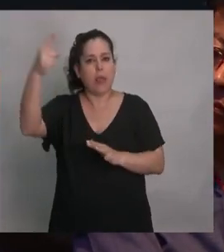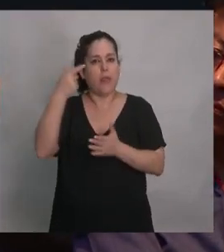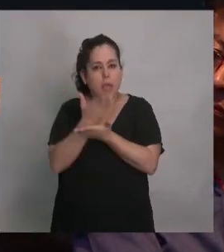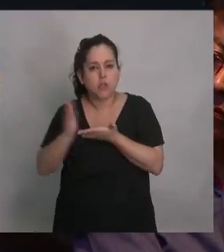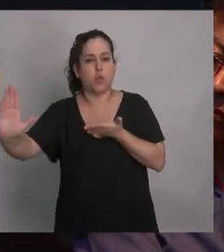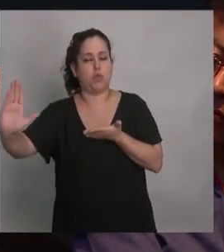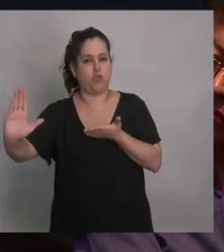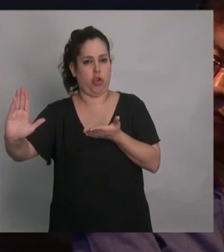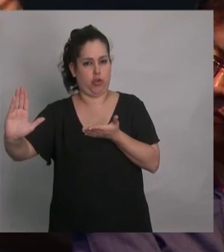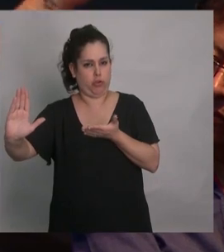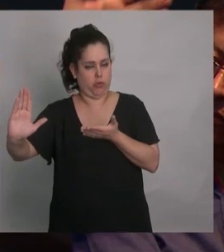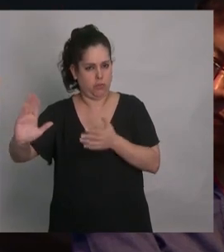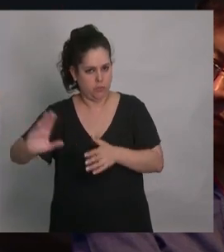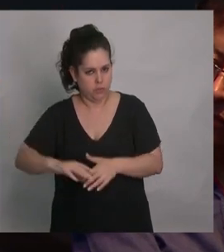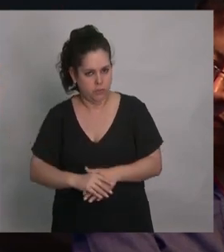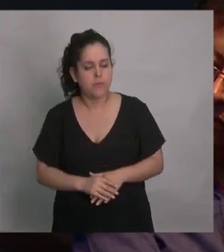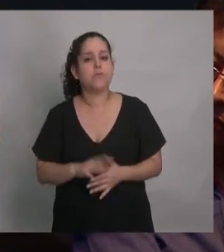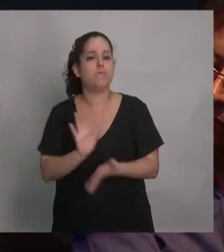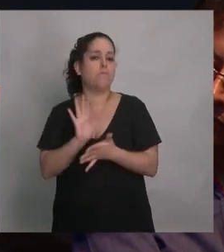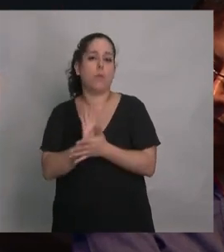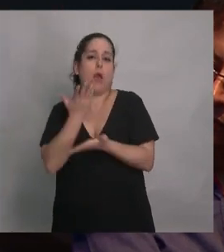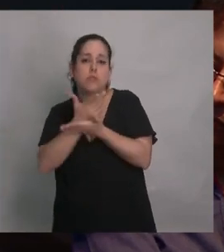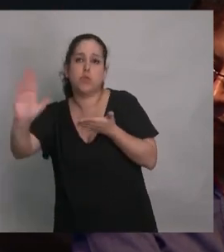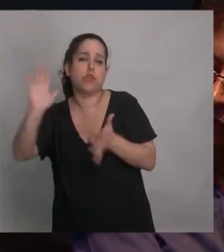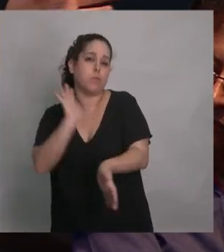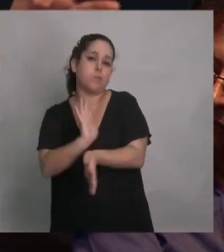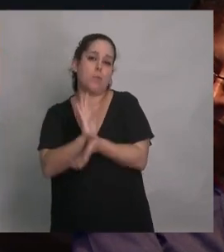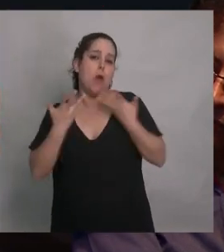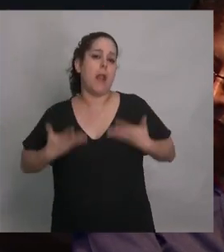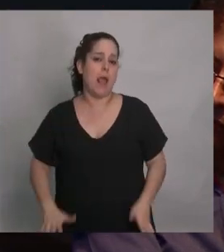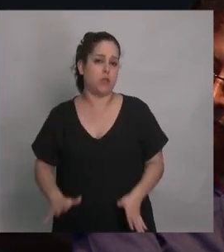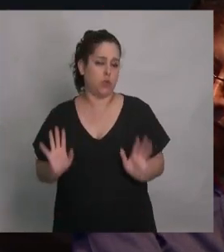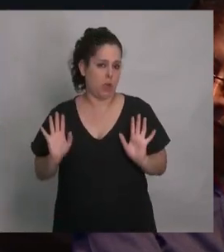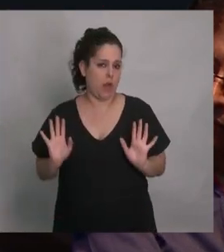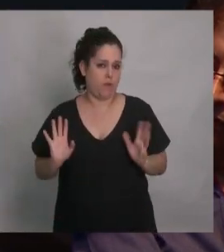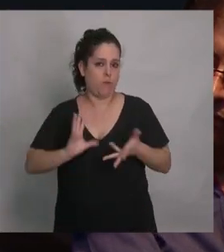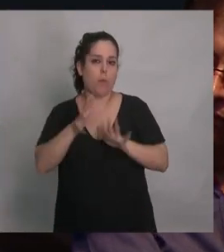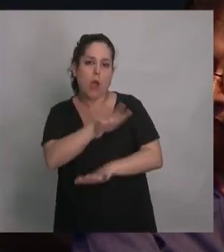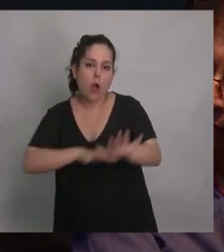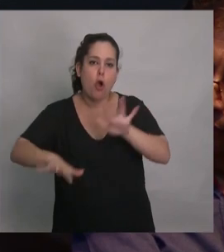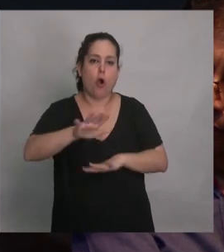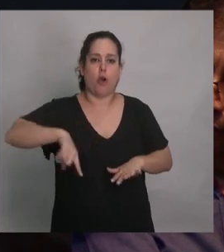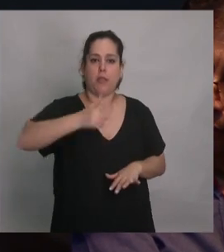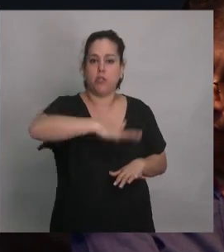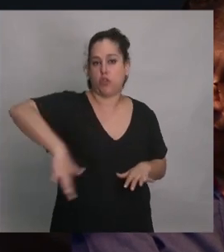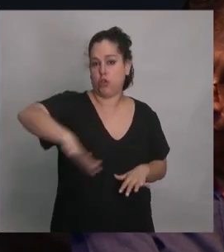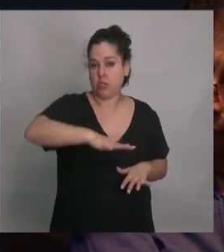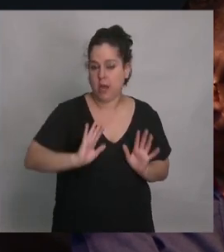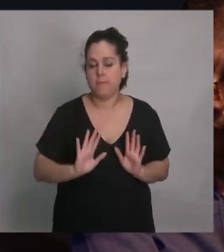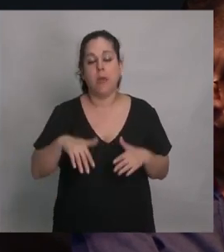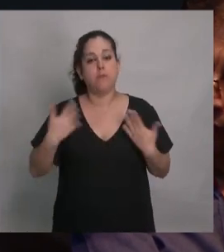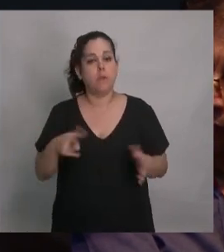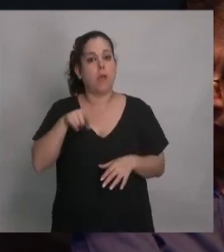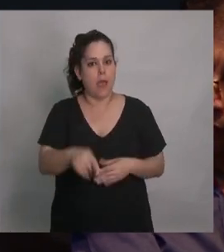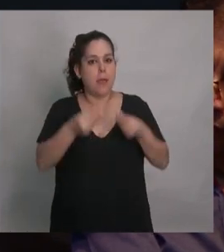que la hiciera eso, natural, parte del orden social. Entonces, se crearon lo que se llama, yo creo,